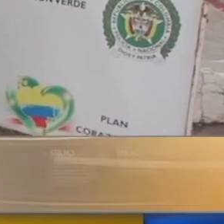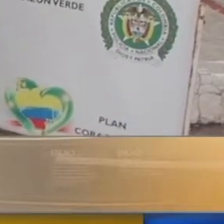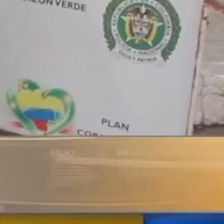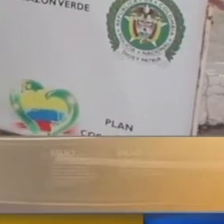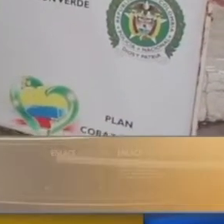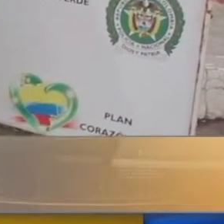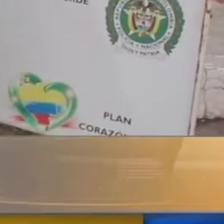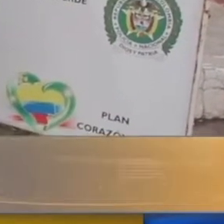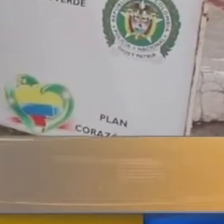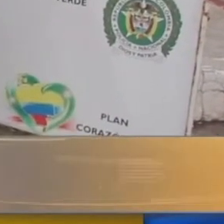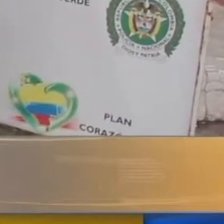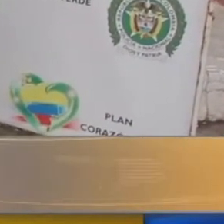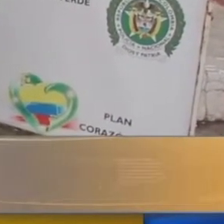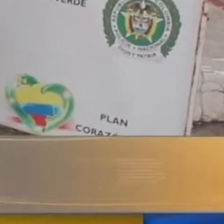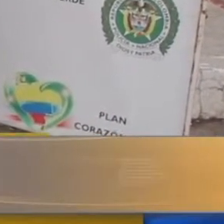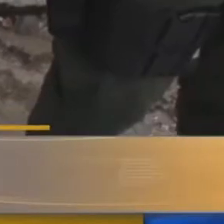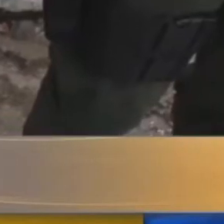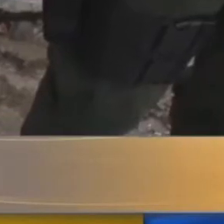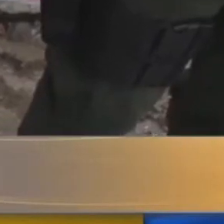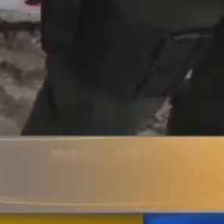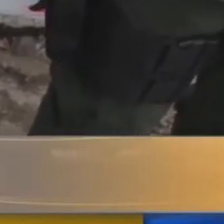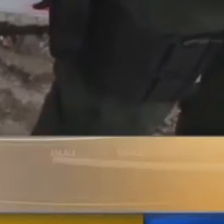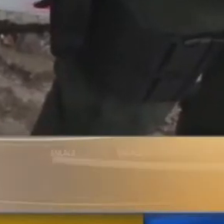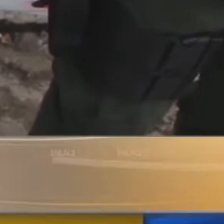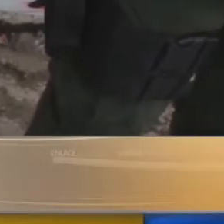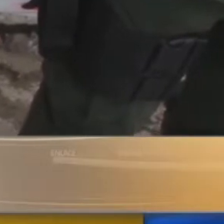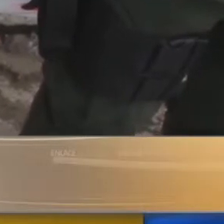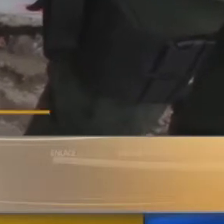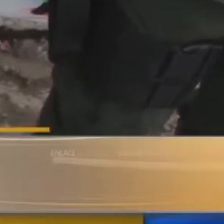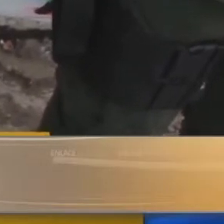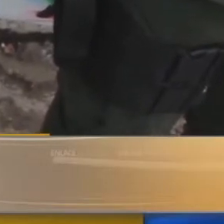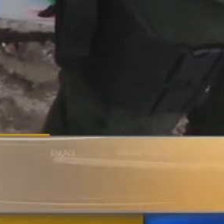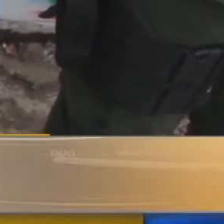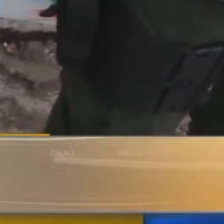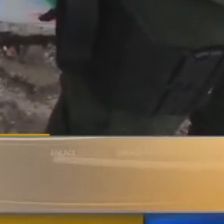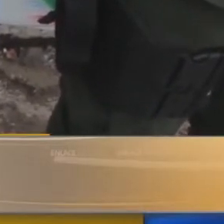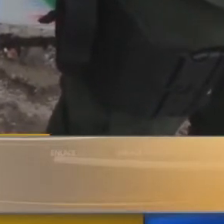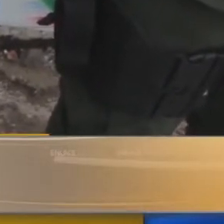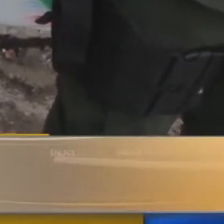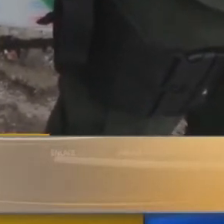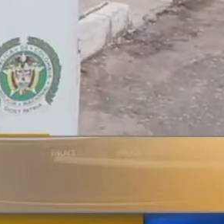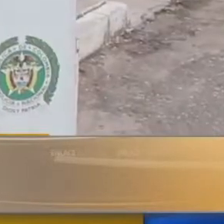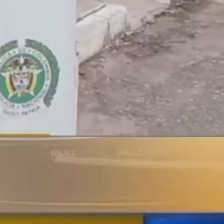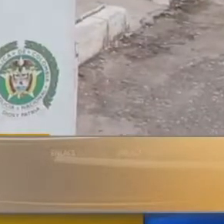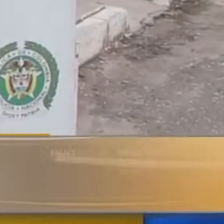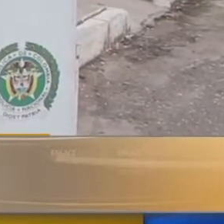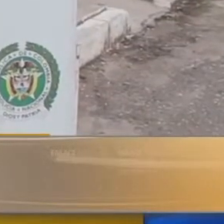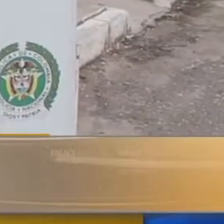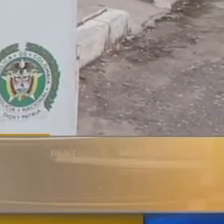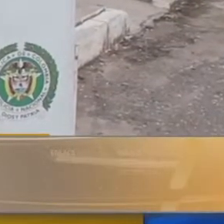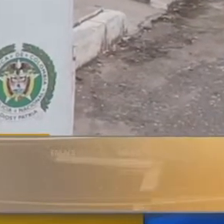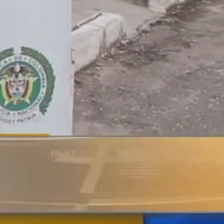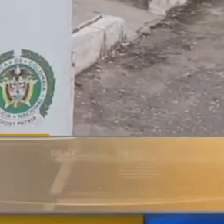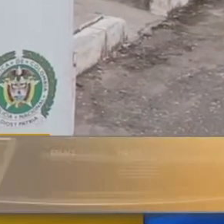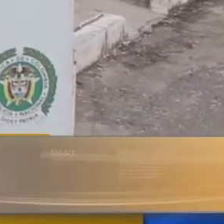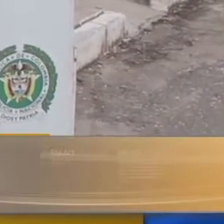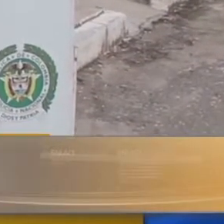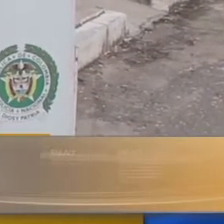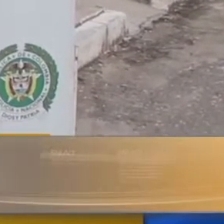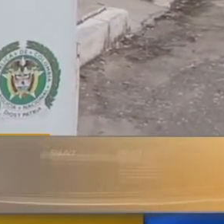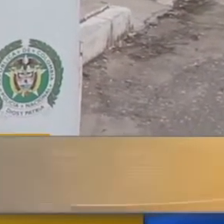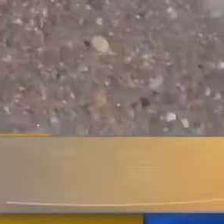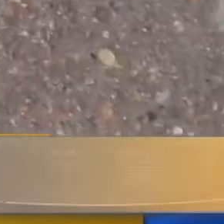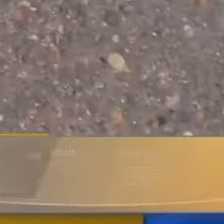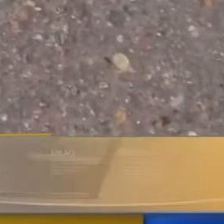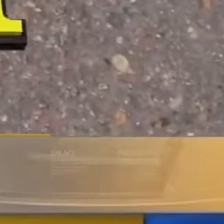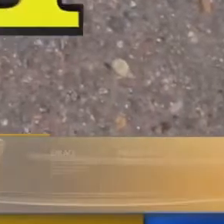Policía Nacional capturó a un menor de edad y a un adulto por delito de porte ilegal de armas de fuego y hurto en hechos registrados en el barrio El Campestre. Un ciudadano denunció